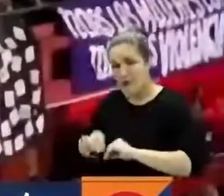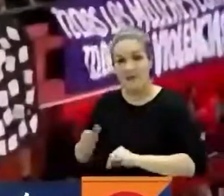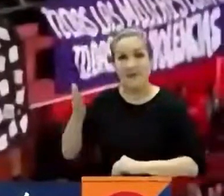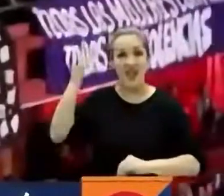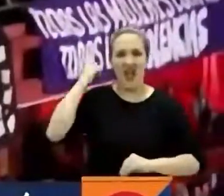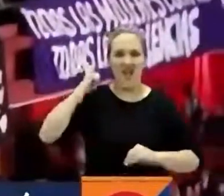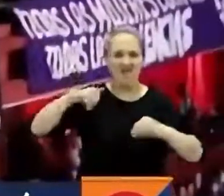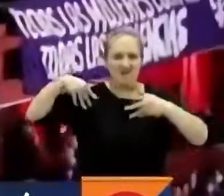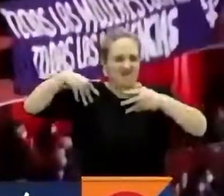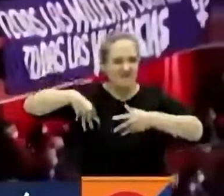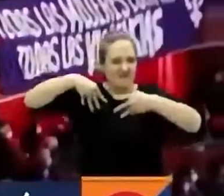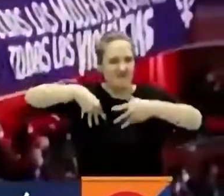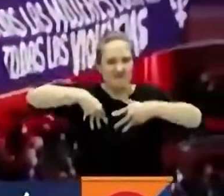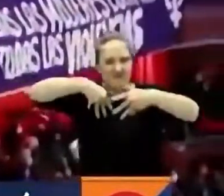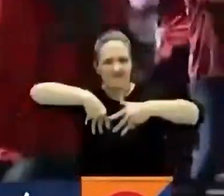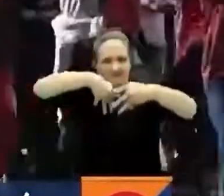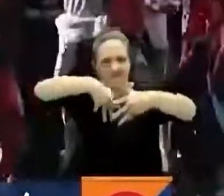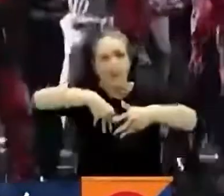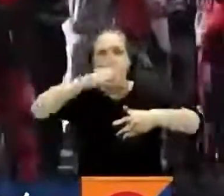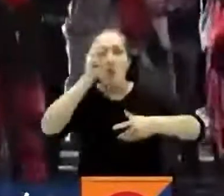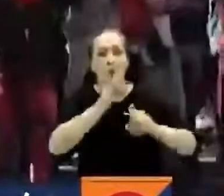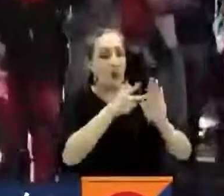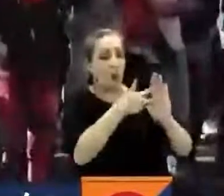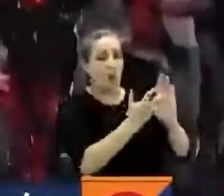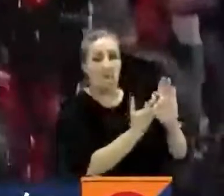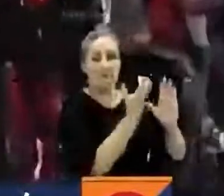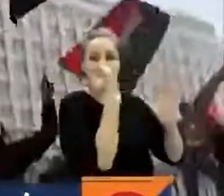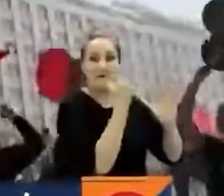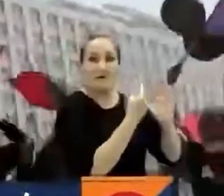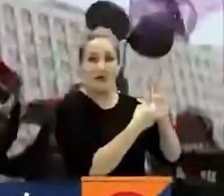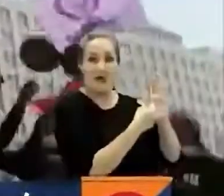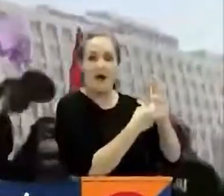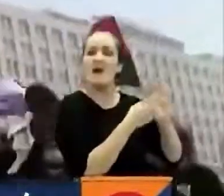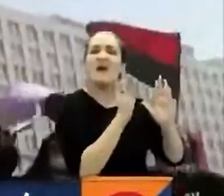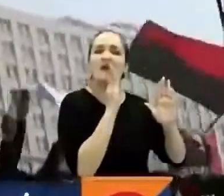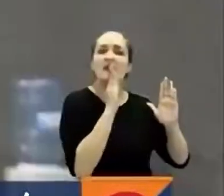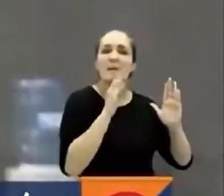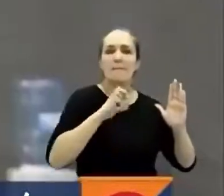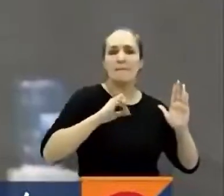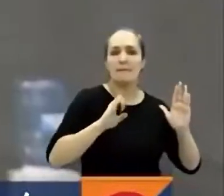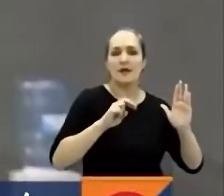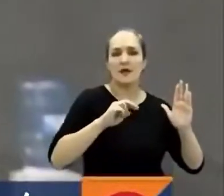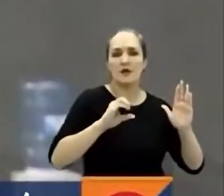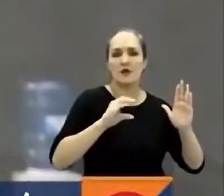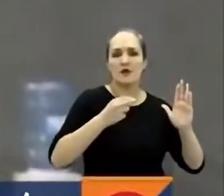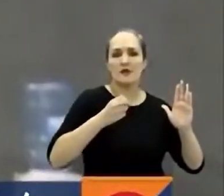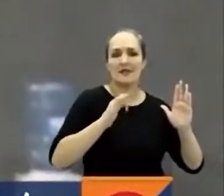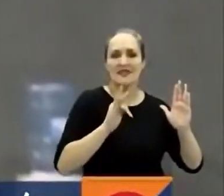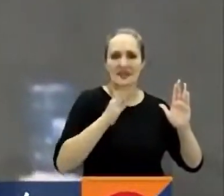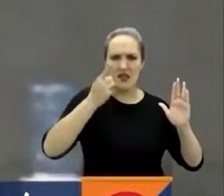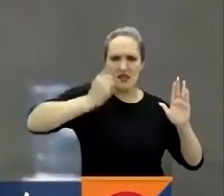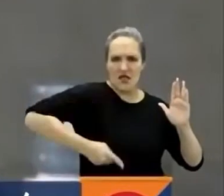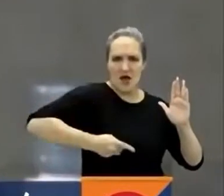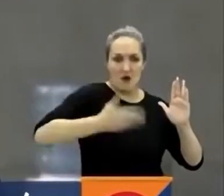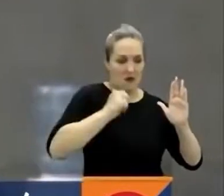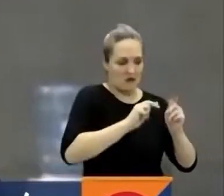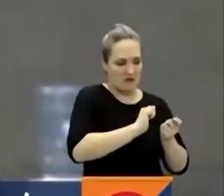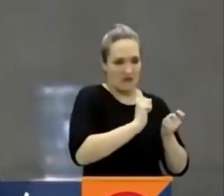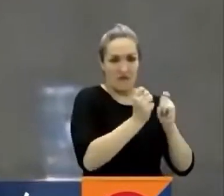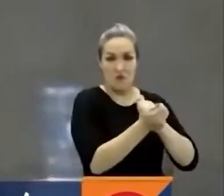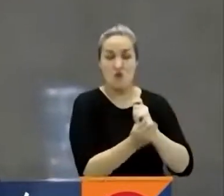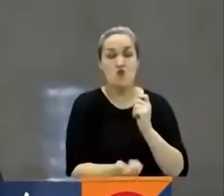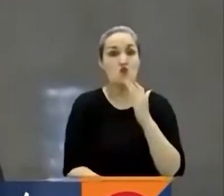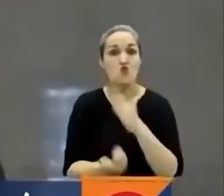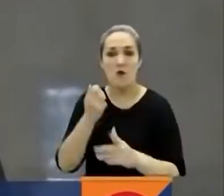ruptura con la Carta Magna que ha sido hoja de ruta hasta hoy y heredada de la era Pinochet. Es una transformación gigantesca en nuestro